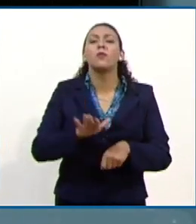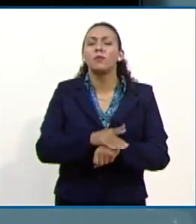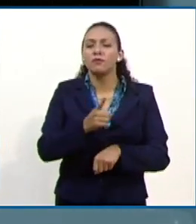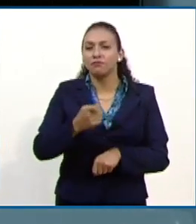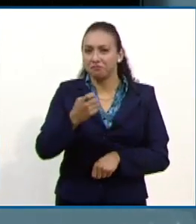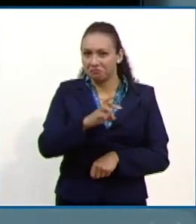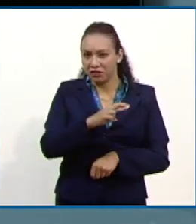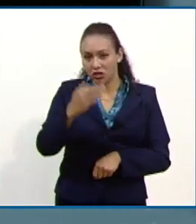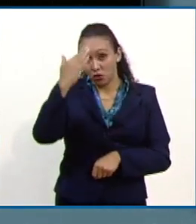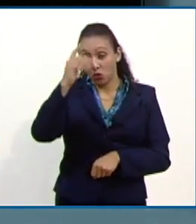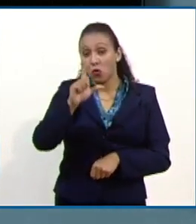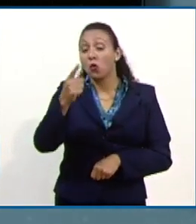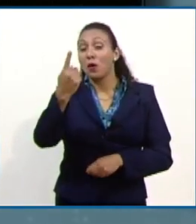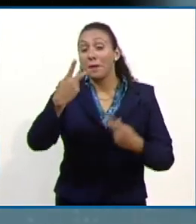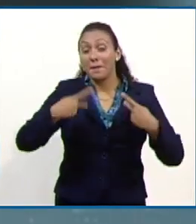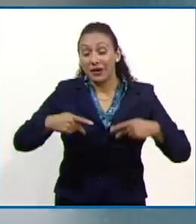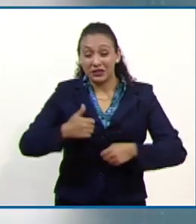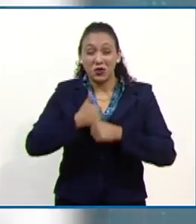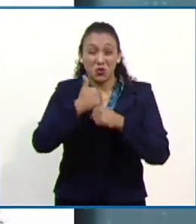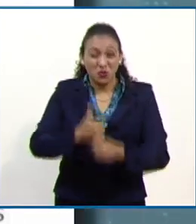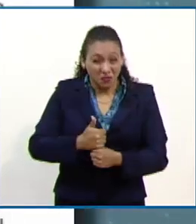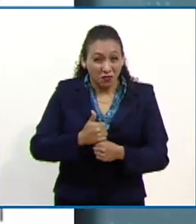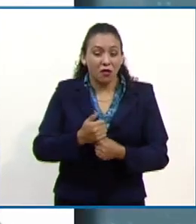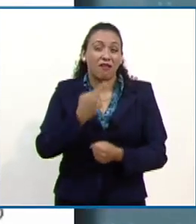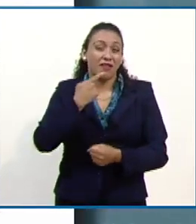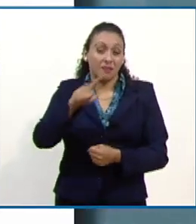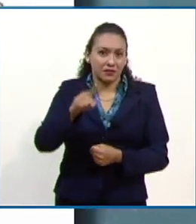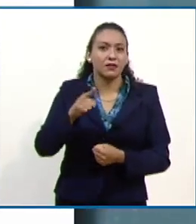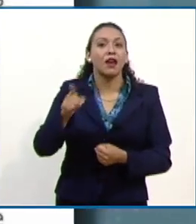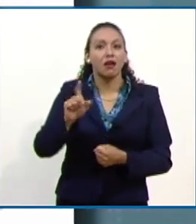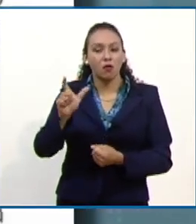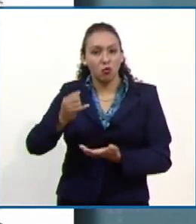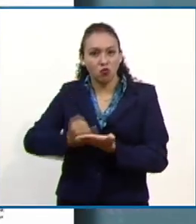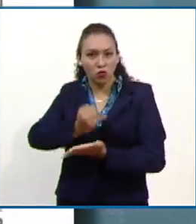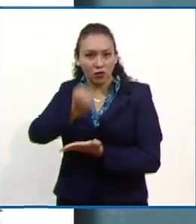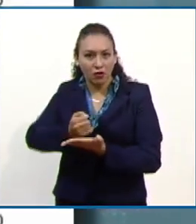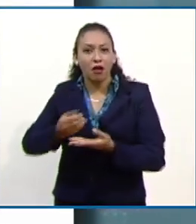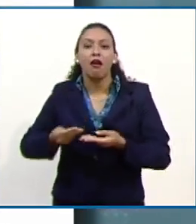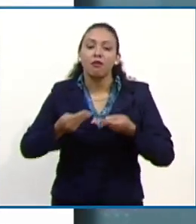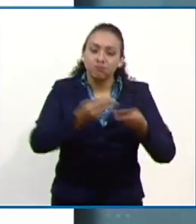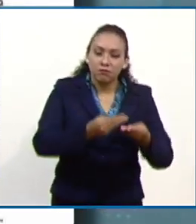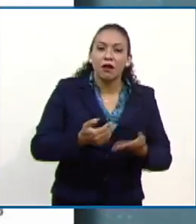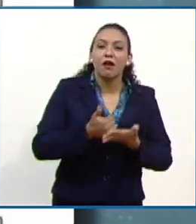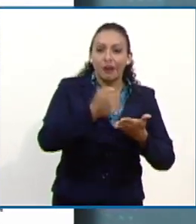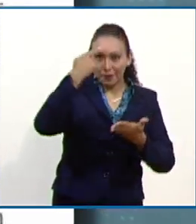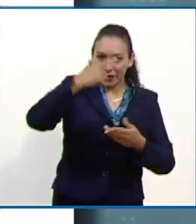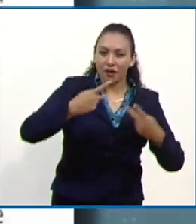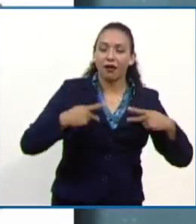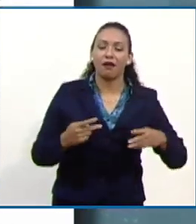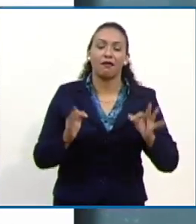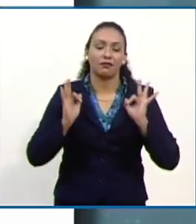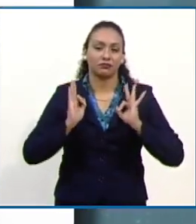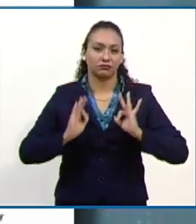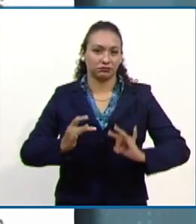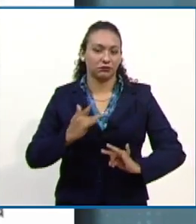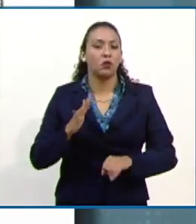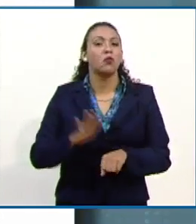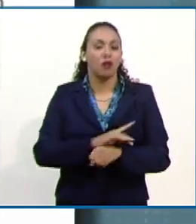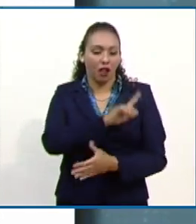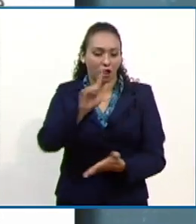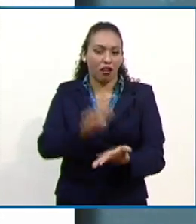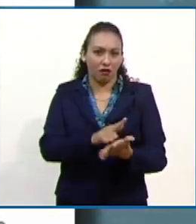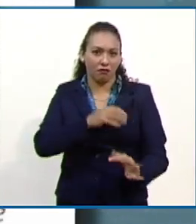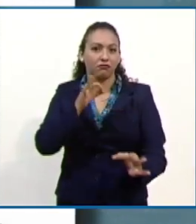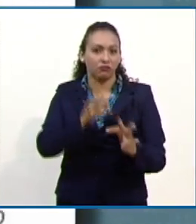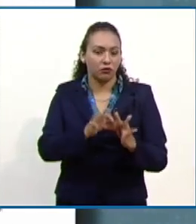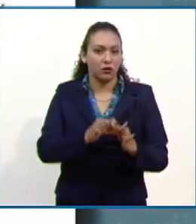de que una persona ha sufrido un ilícito, el fracaso del Estado en su deber de prevenir el delito y que ha sido perseguido y sancionado